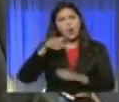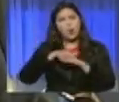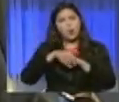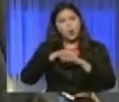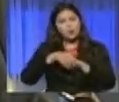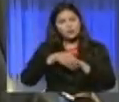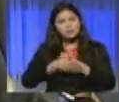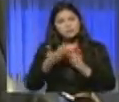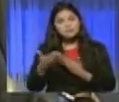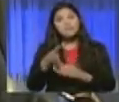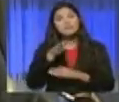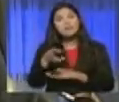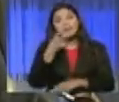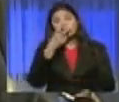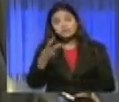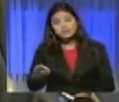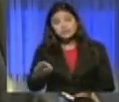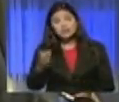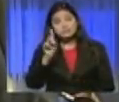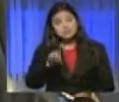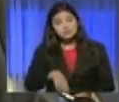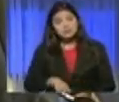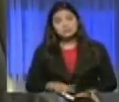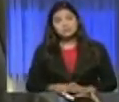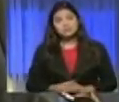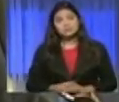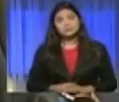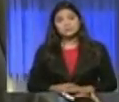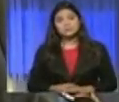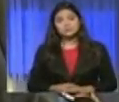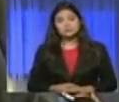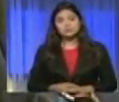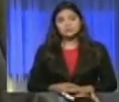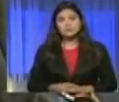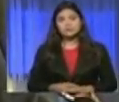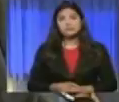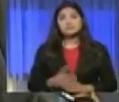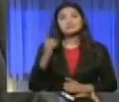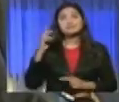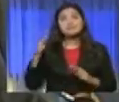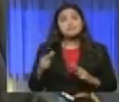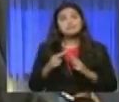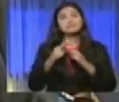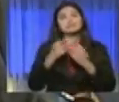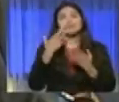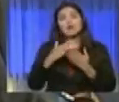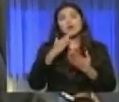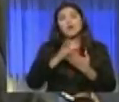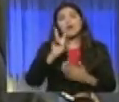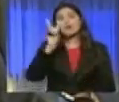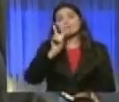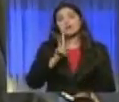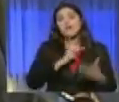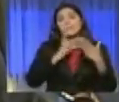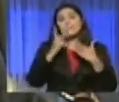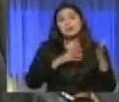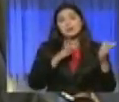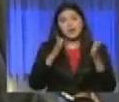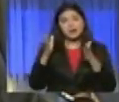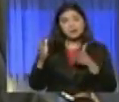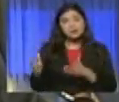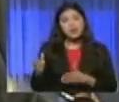vamos a visitar también y vamos a tener un encuentro con la Academia Venezolana de Planificación,